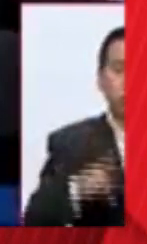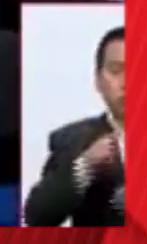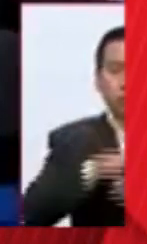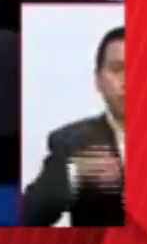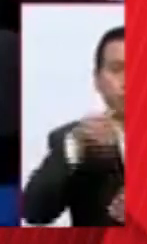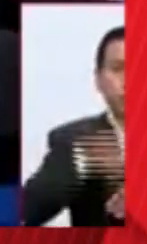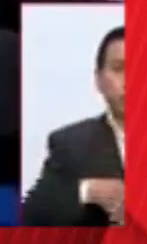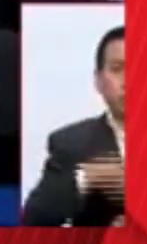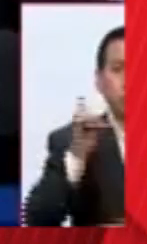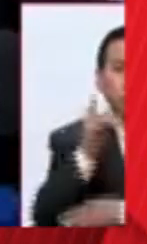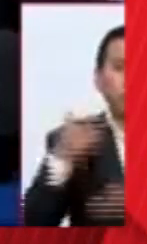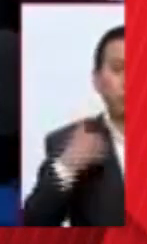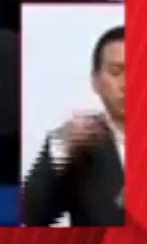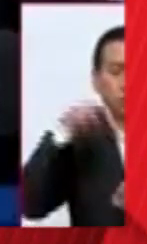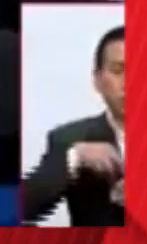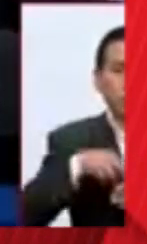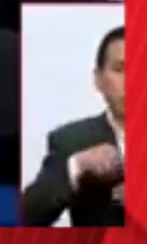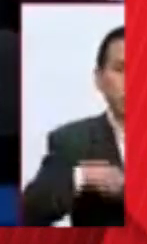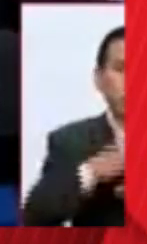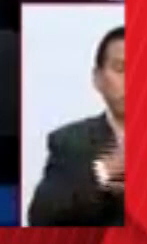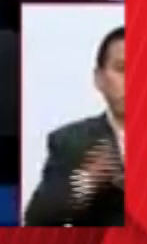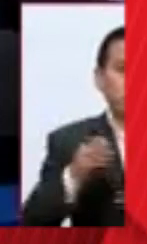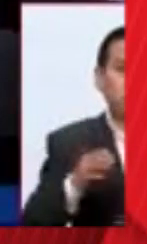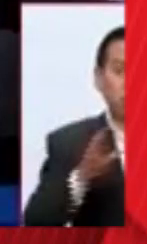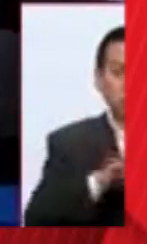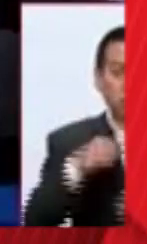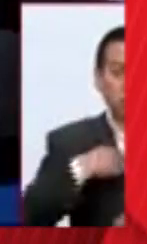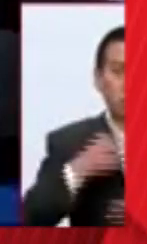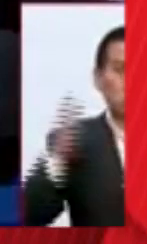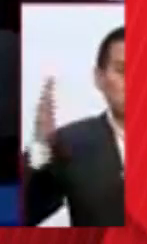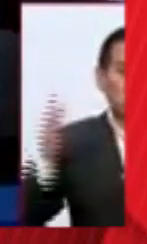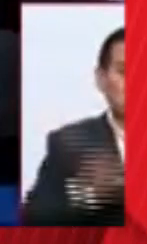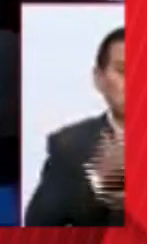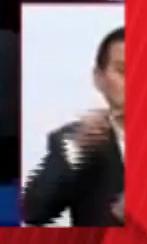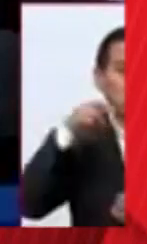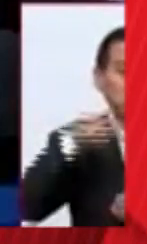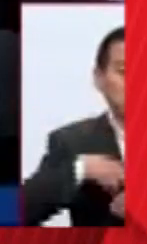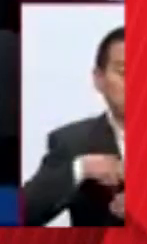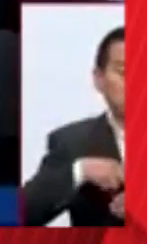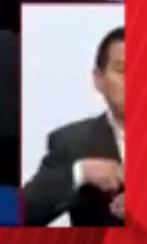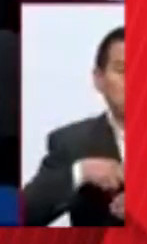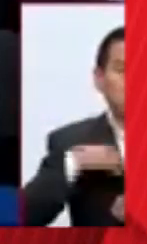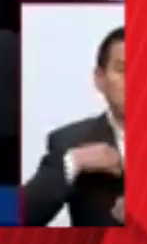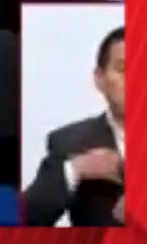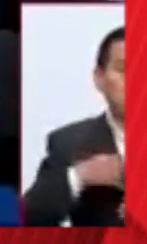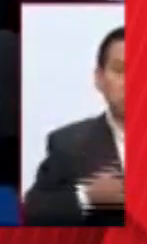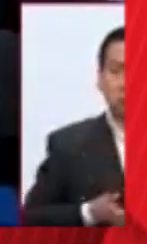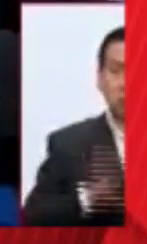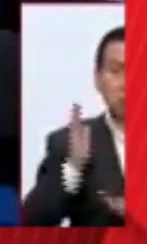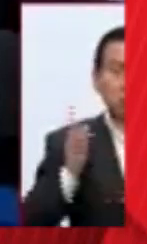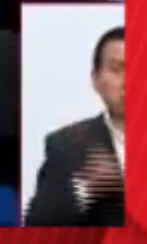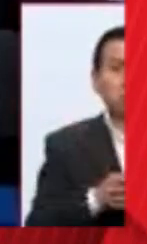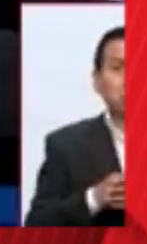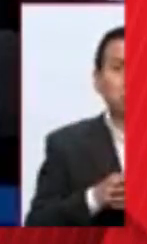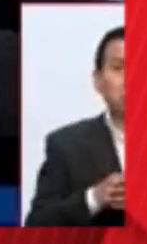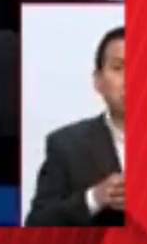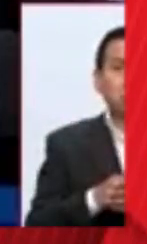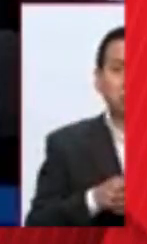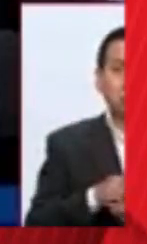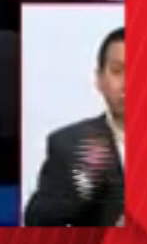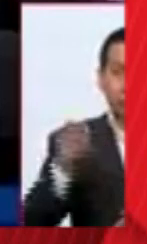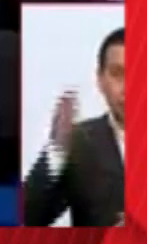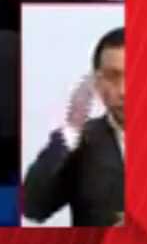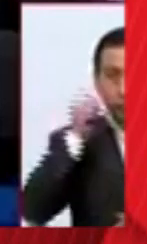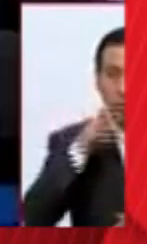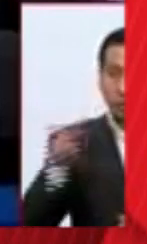Y en Bolivia hay referéndum revocatorio. Si me revoca, yo me voy. Y sabe,